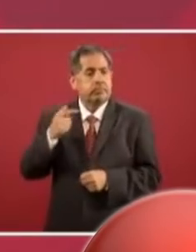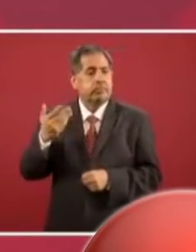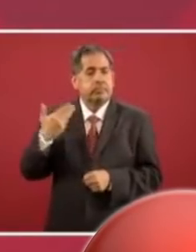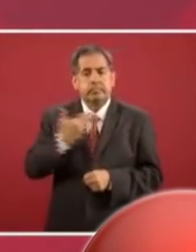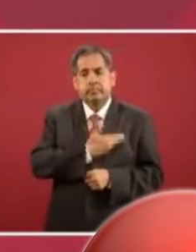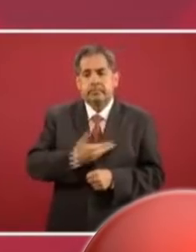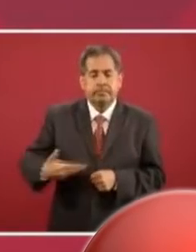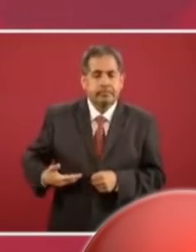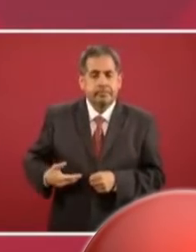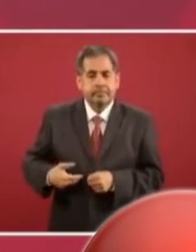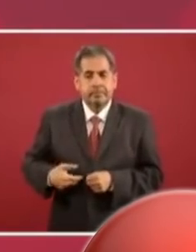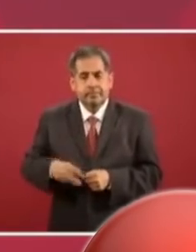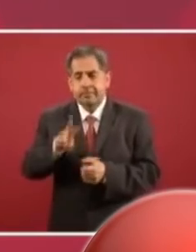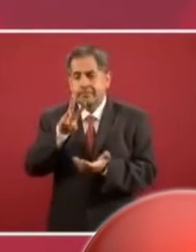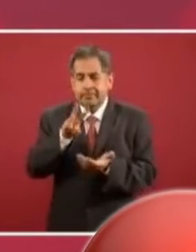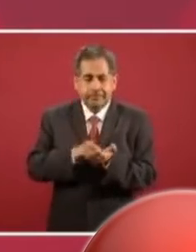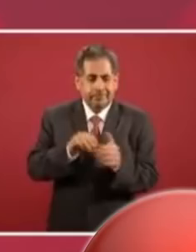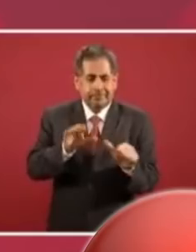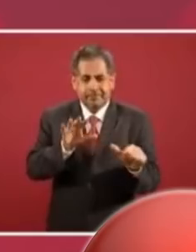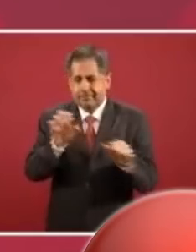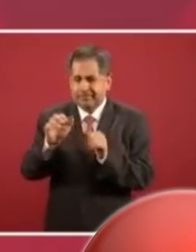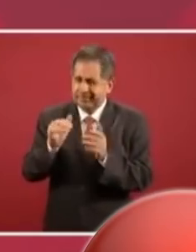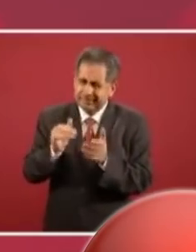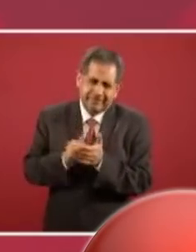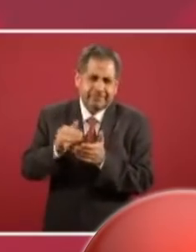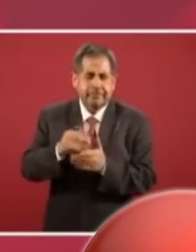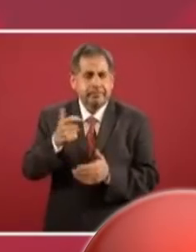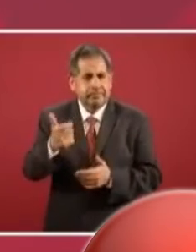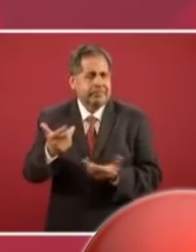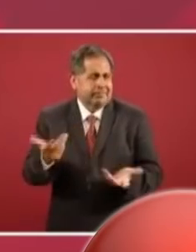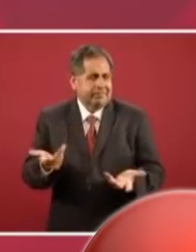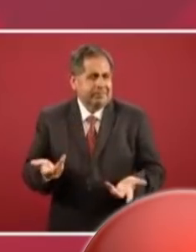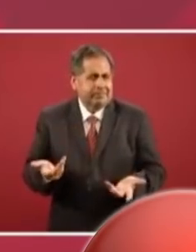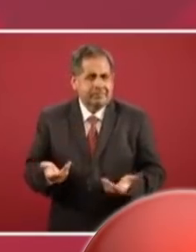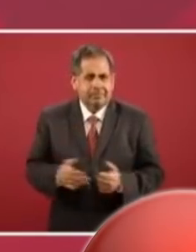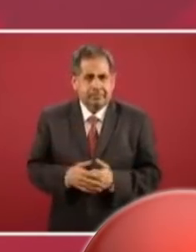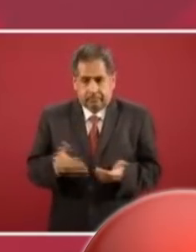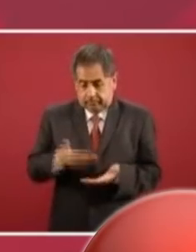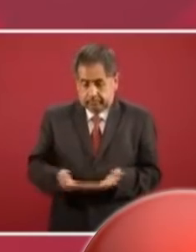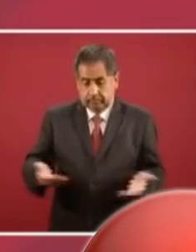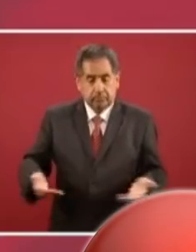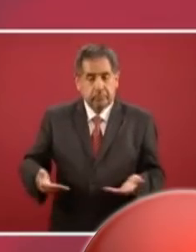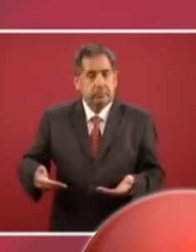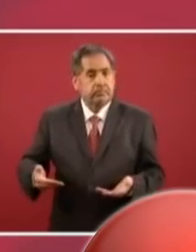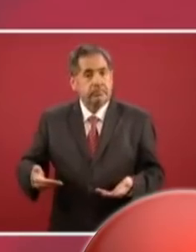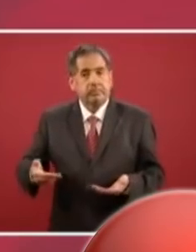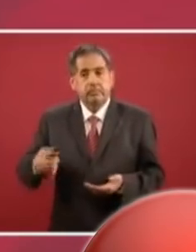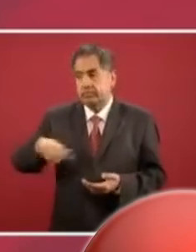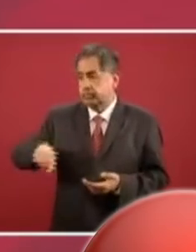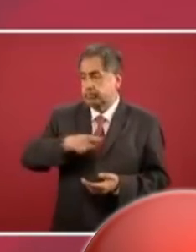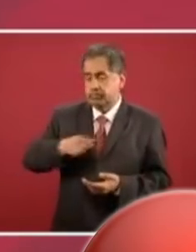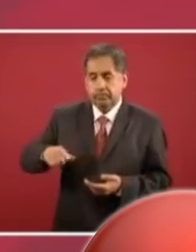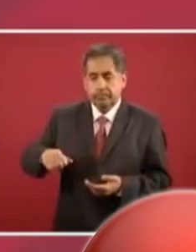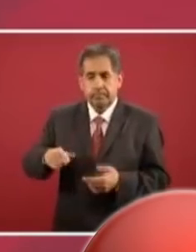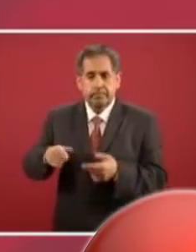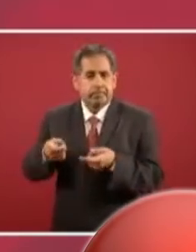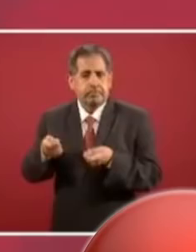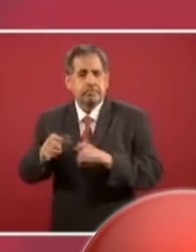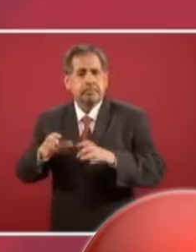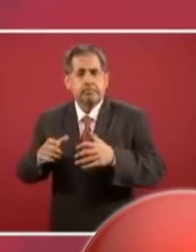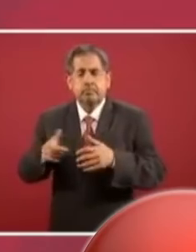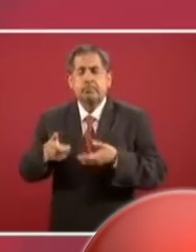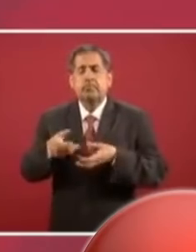presidencia ejerció 3,600 millones de pesos y ahora vamos a terminar el